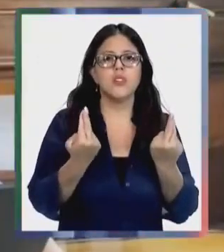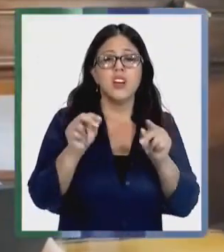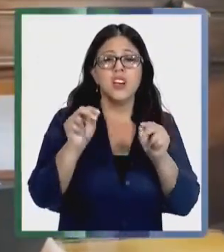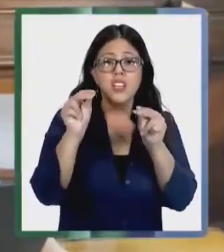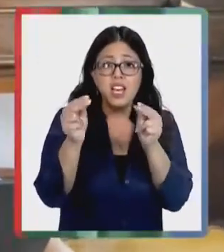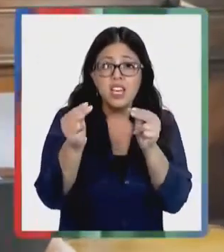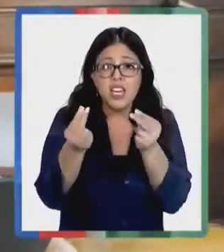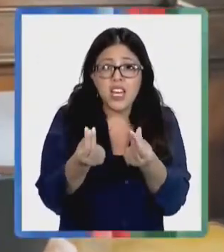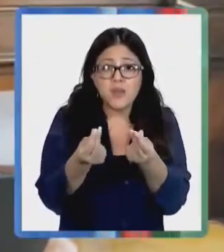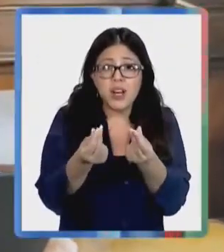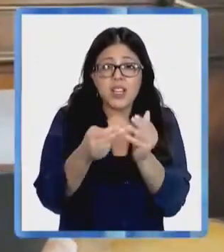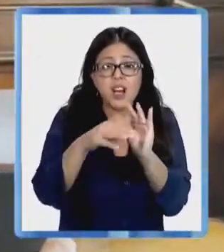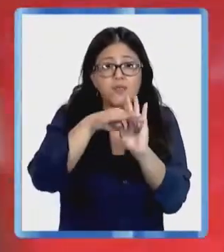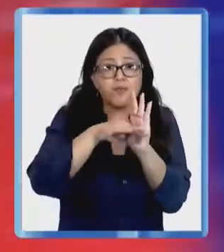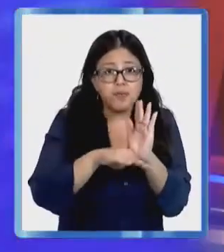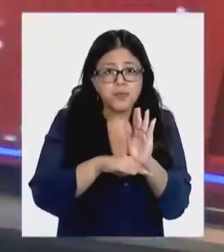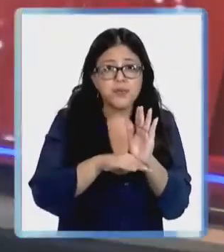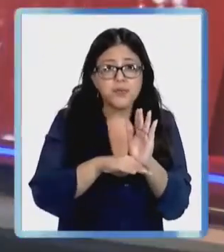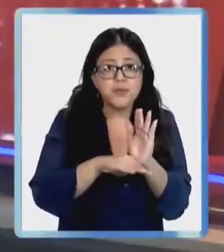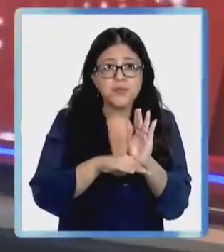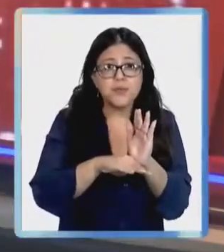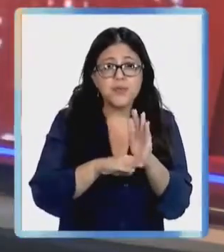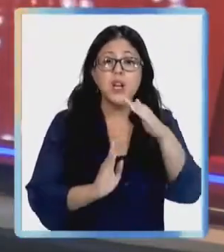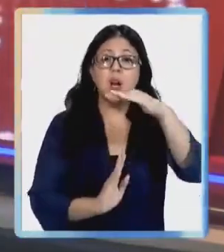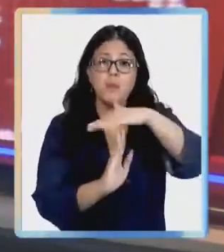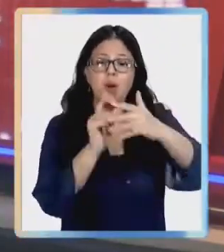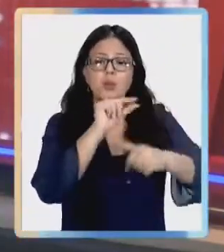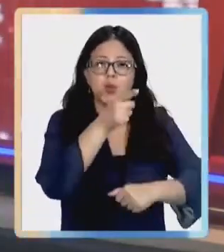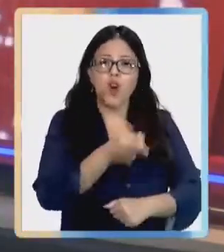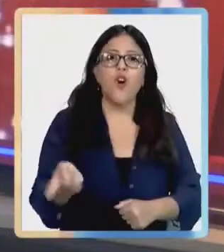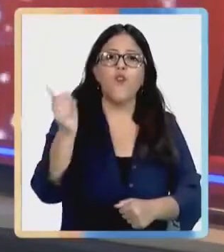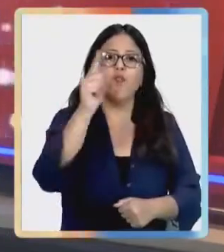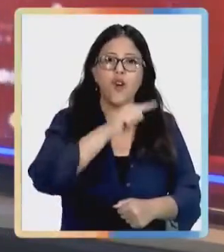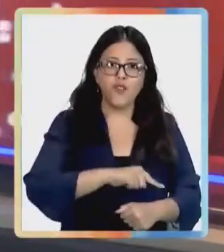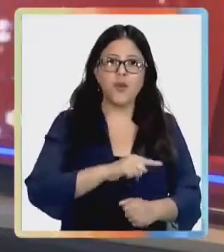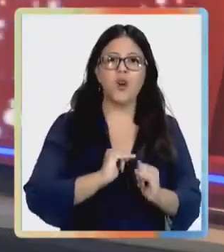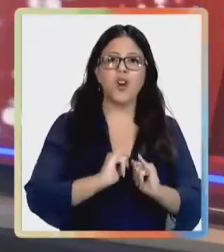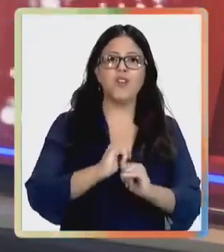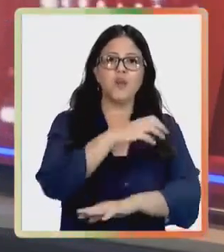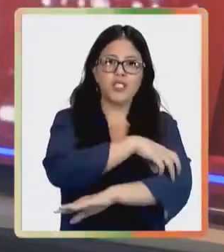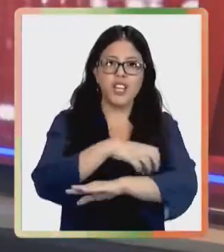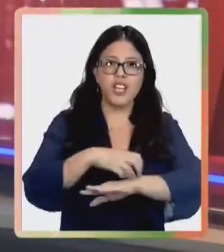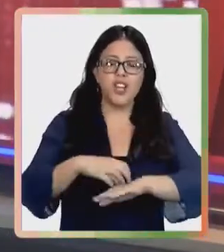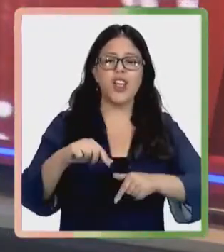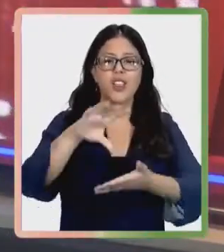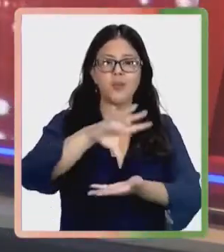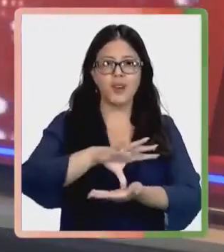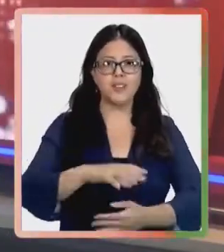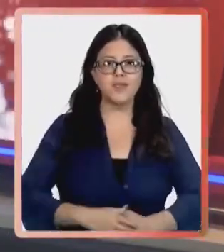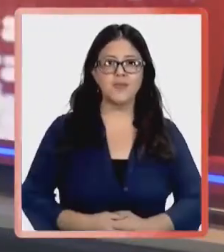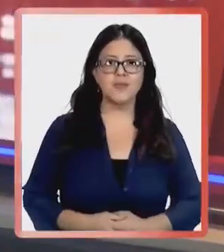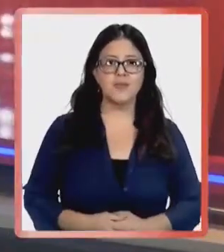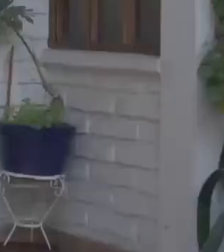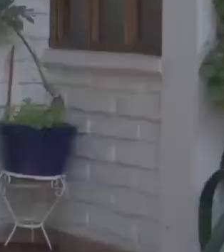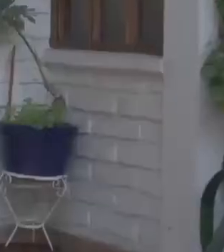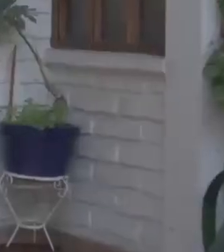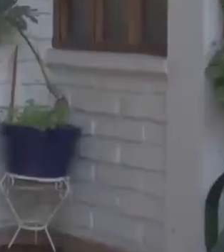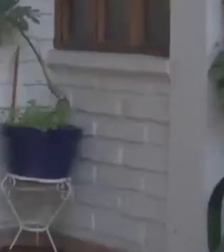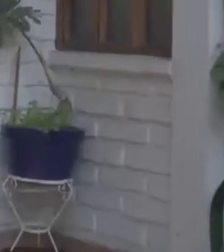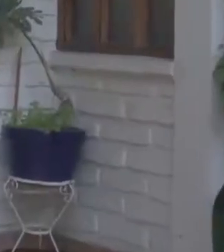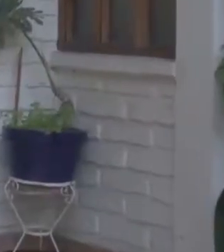que la inflación va a seguir bajando. Hacemos la pausa, regresamos de inmediato a revisar las regiones de nuestro país. No se vayan.